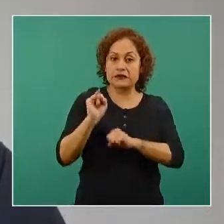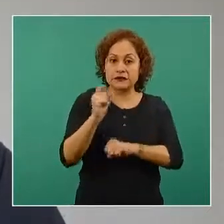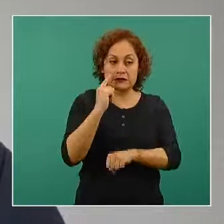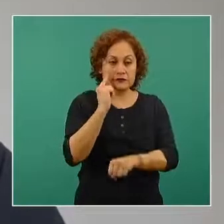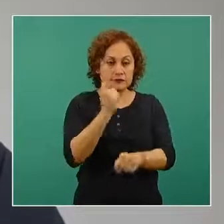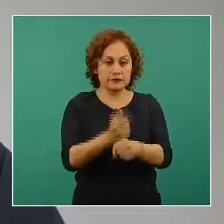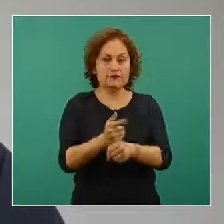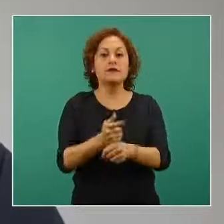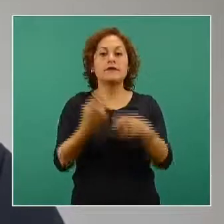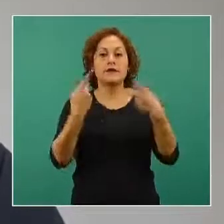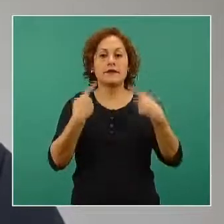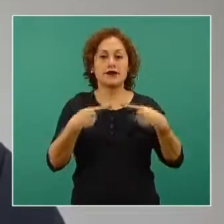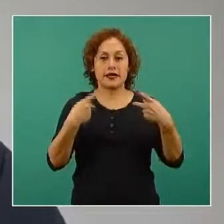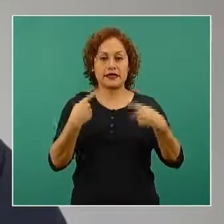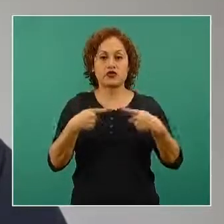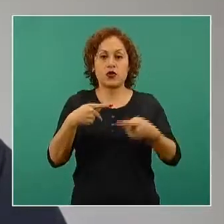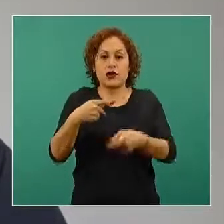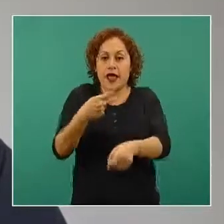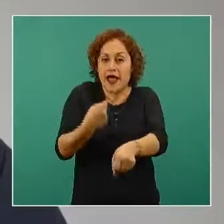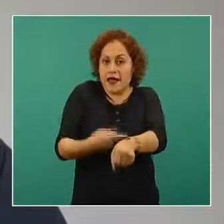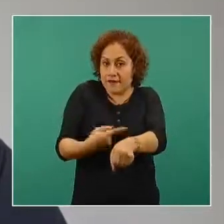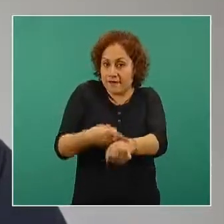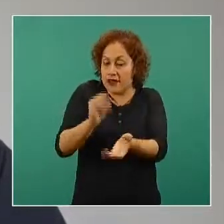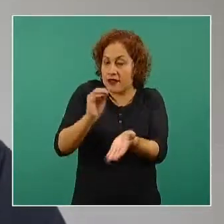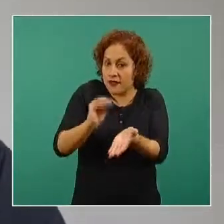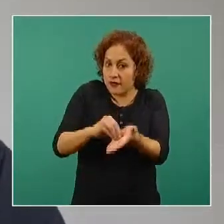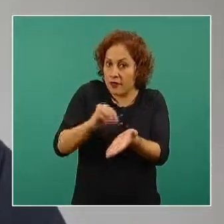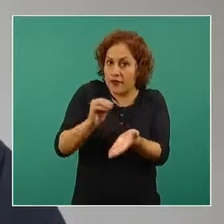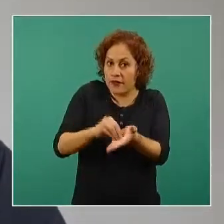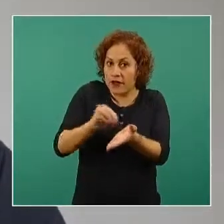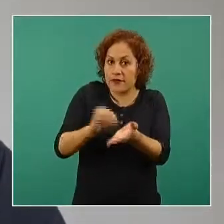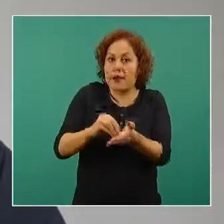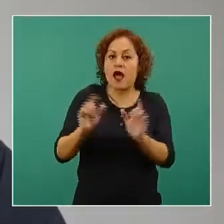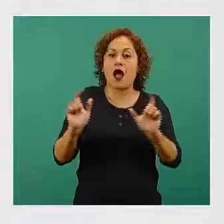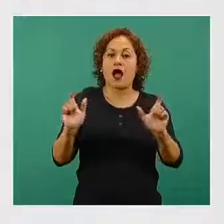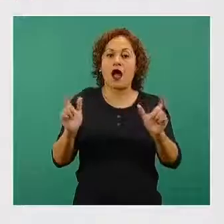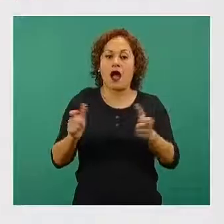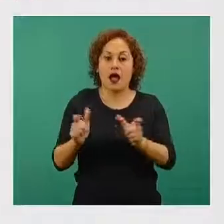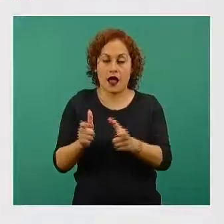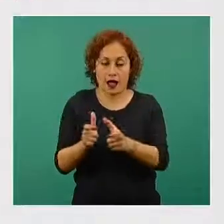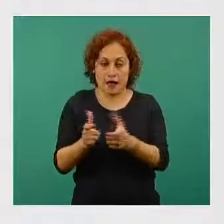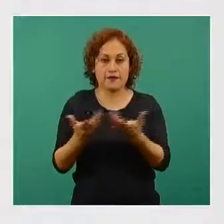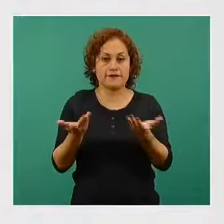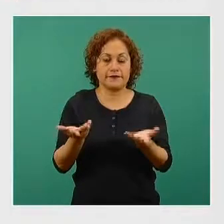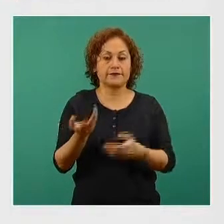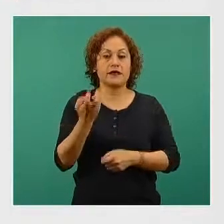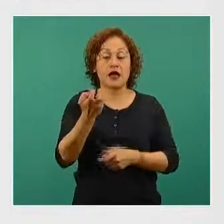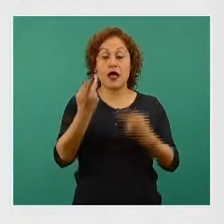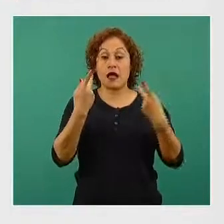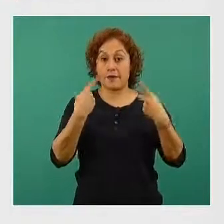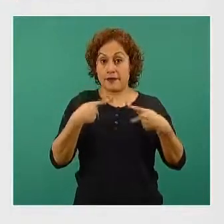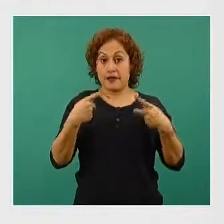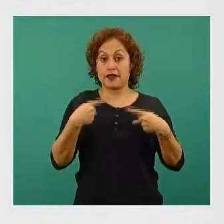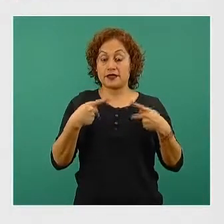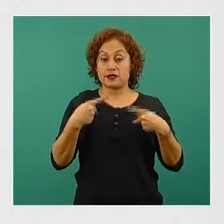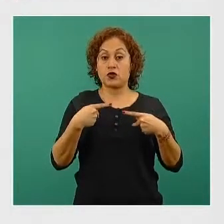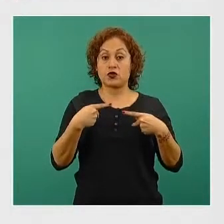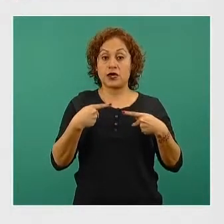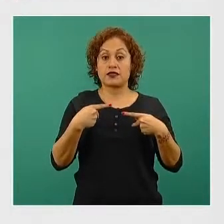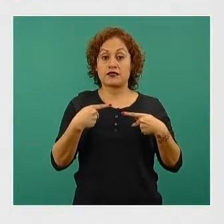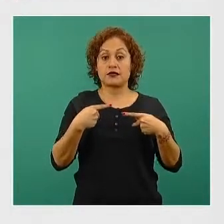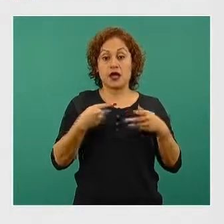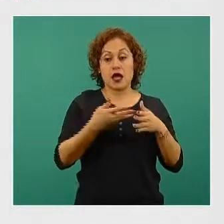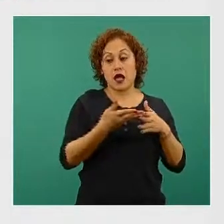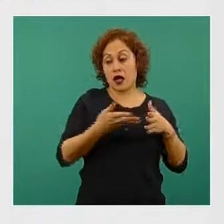de casos activos que tenemos en relación al gran total, obviamente, de personas que hasta el momento se contagiaron